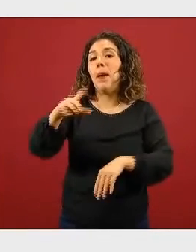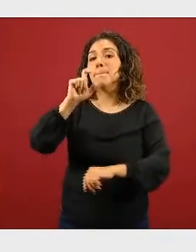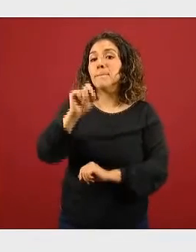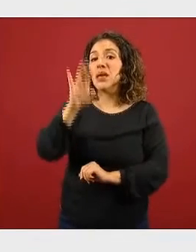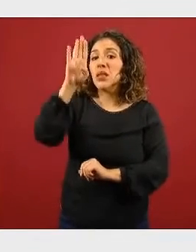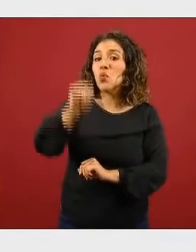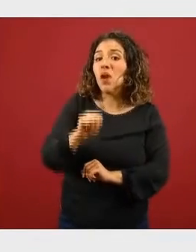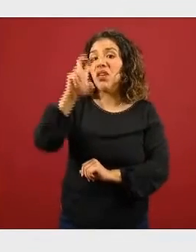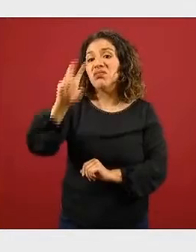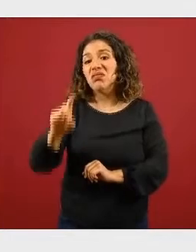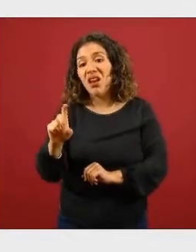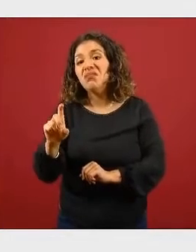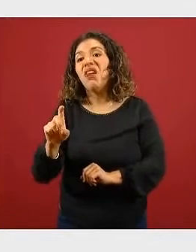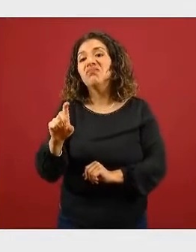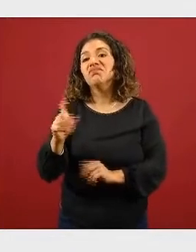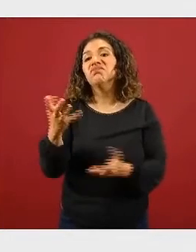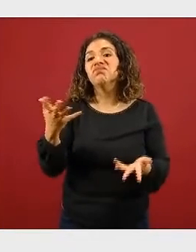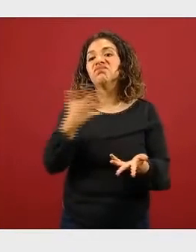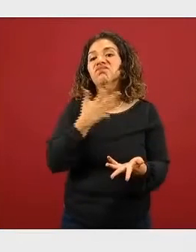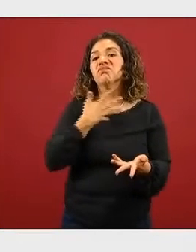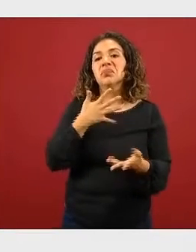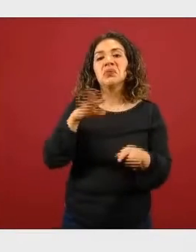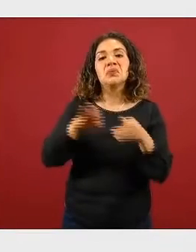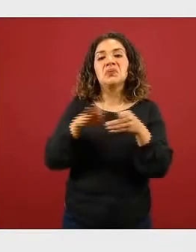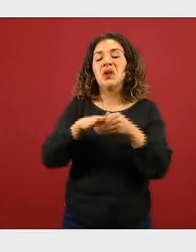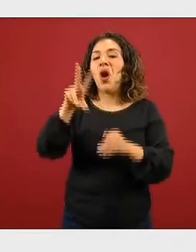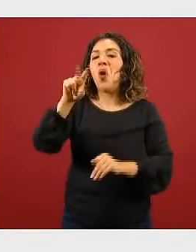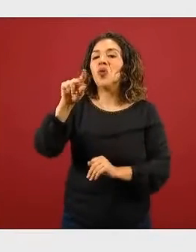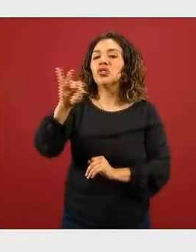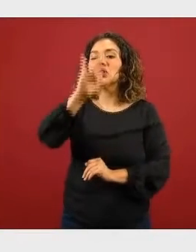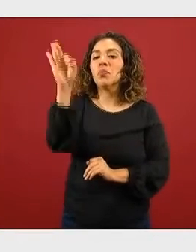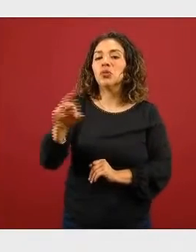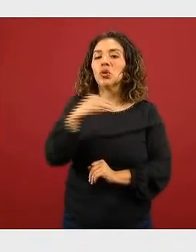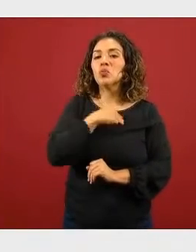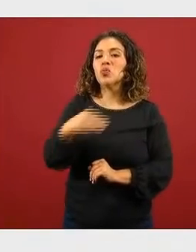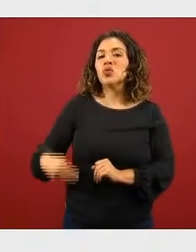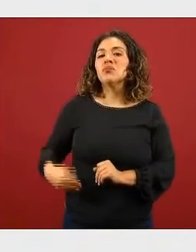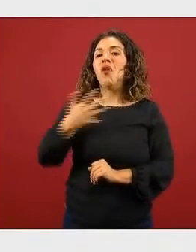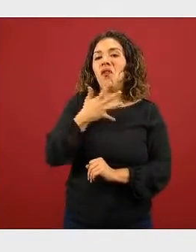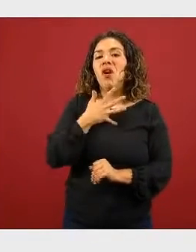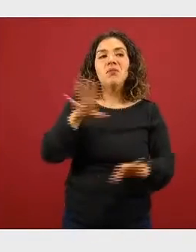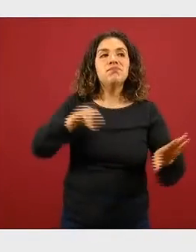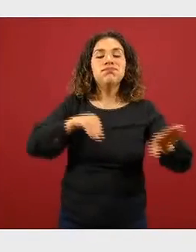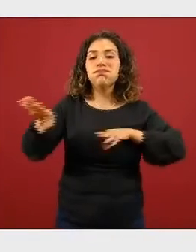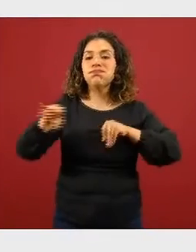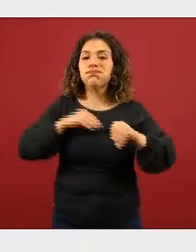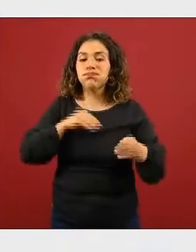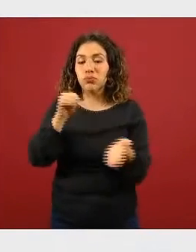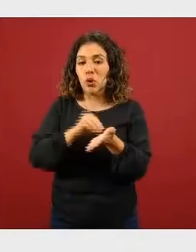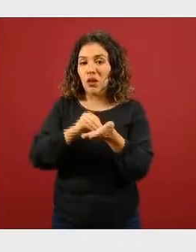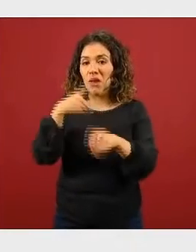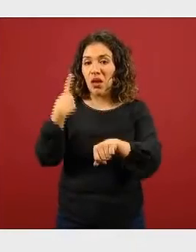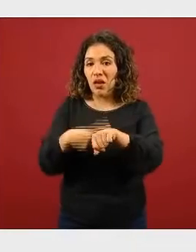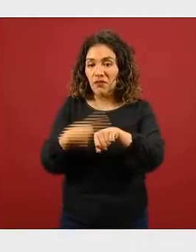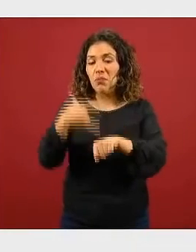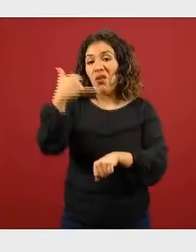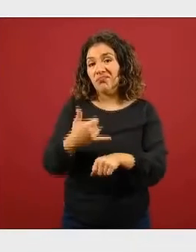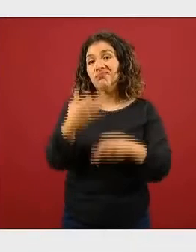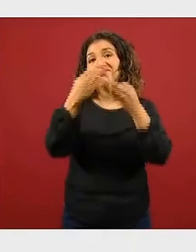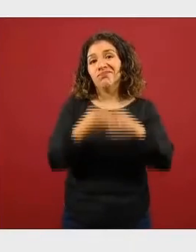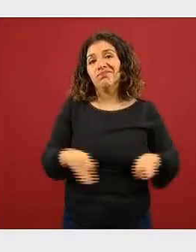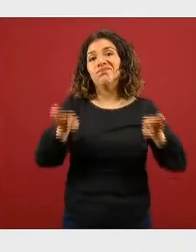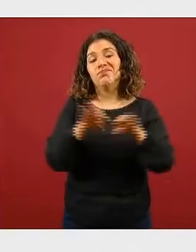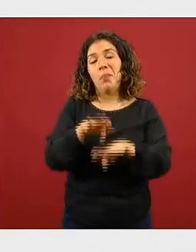y 30, pues prácticamente el 80% de los municipios con transmisión no solamente activa, sino transmisión